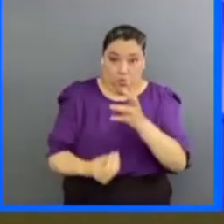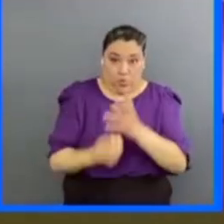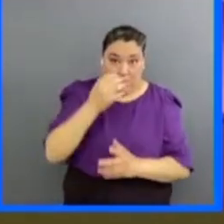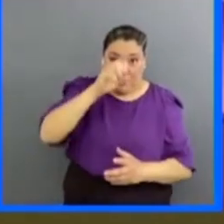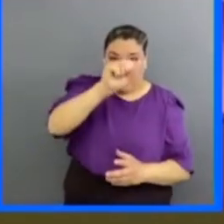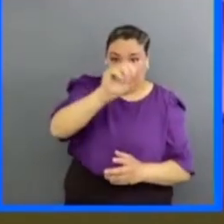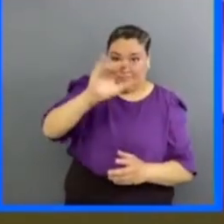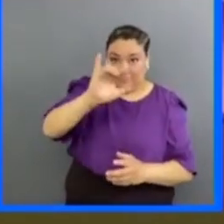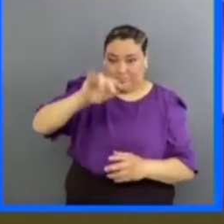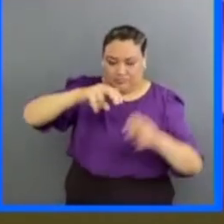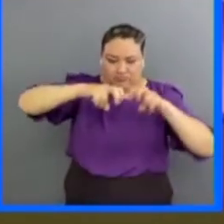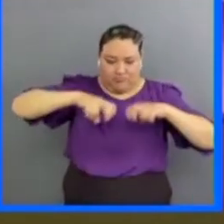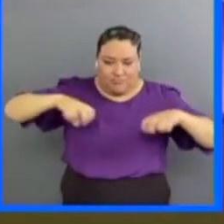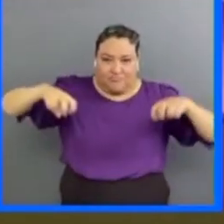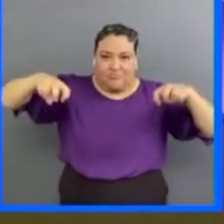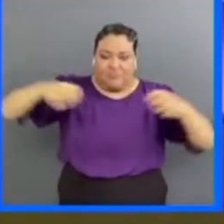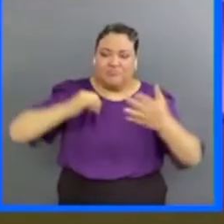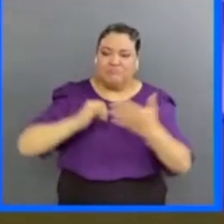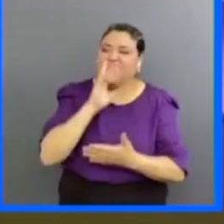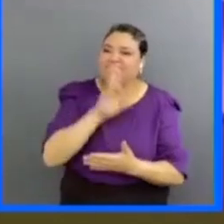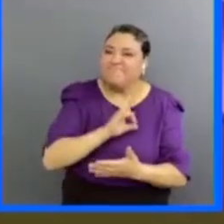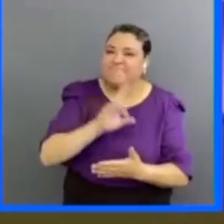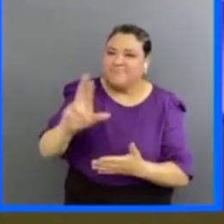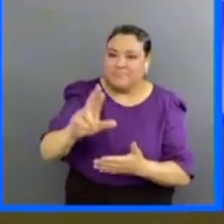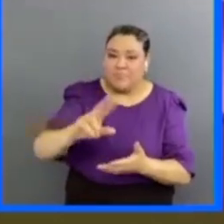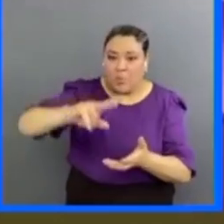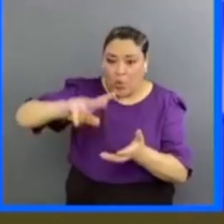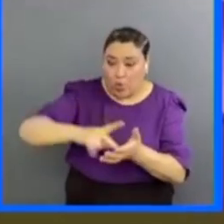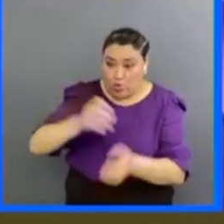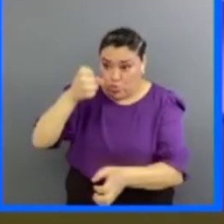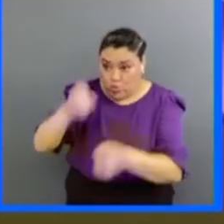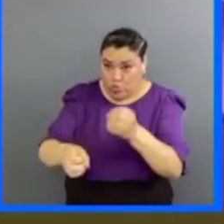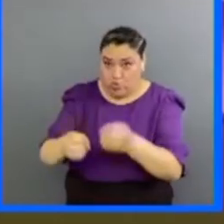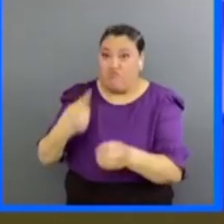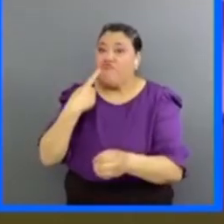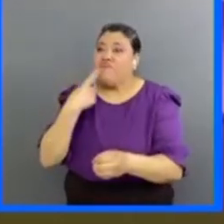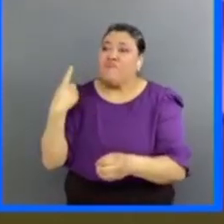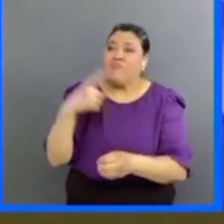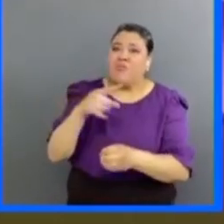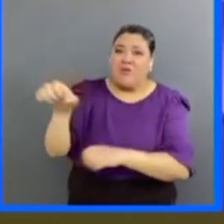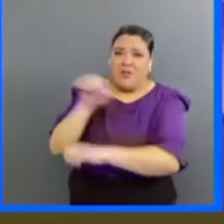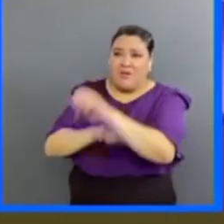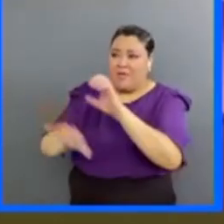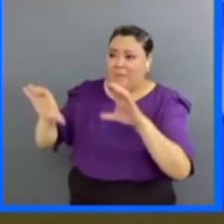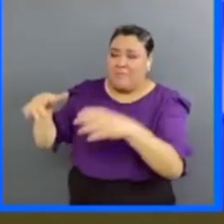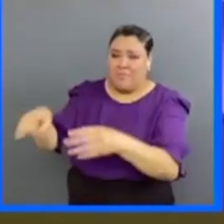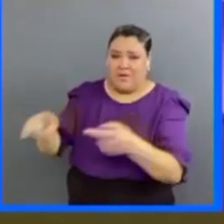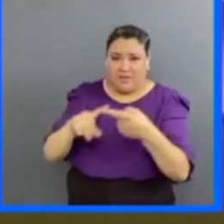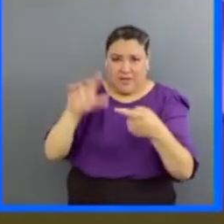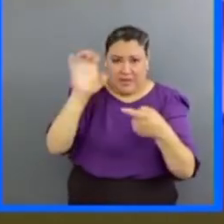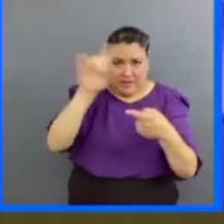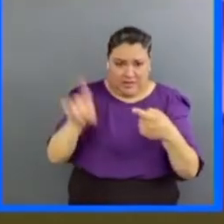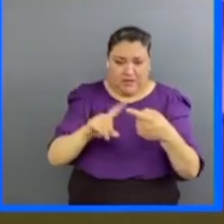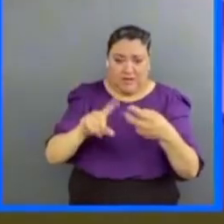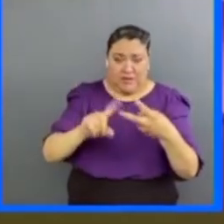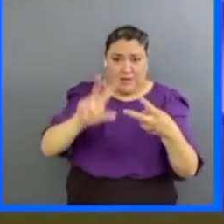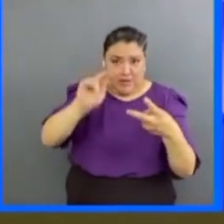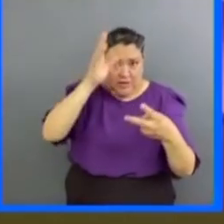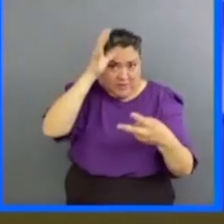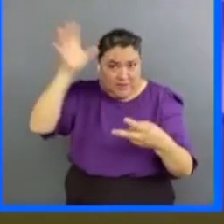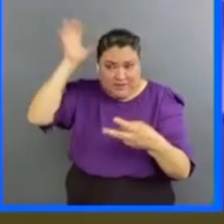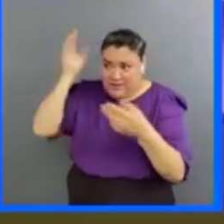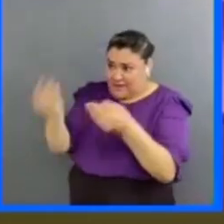de Justicia determinó no revisar amparos promovidos por empresas Electra y TV Azteca en casos